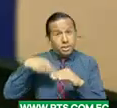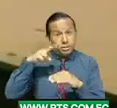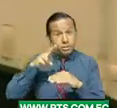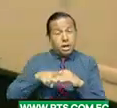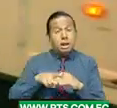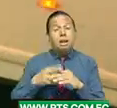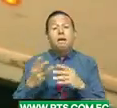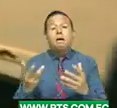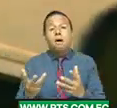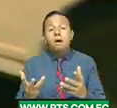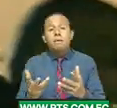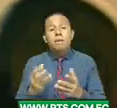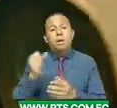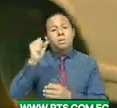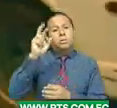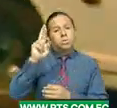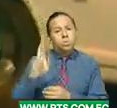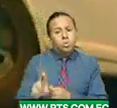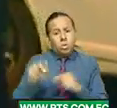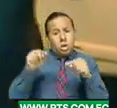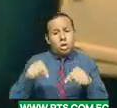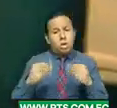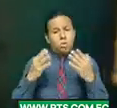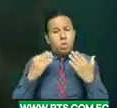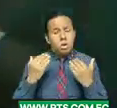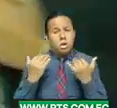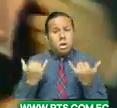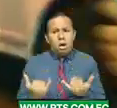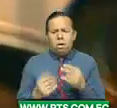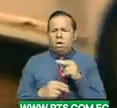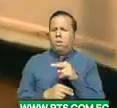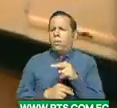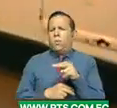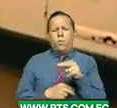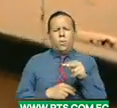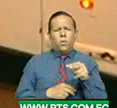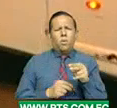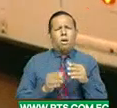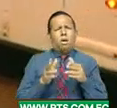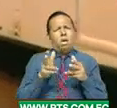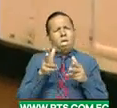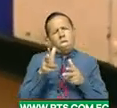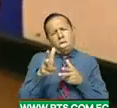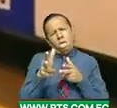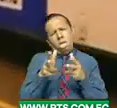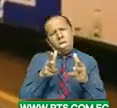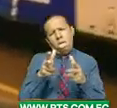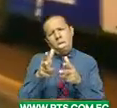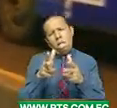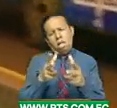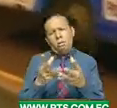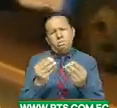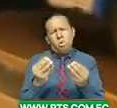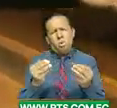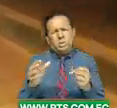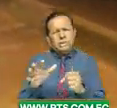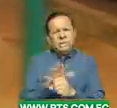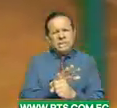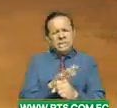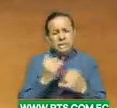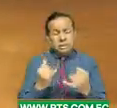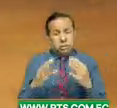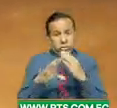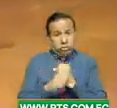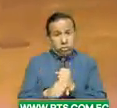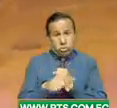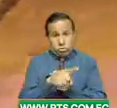punto específico en el sur de la urbe porteña. Nos encontramos con este congestionamiento en el sur de Guayaquil, específicamente para quienes toman a esa hora de la noche